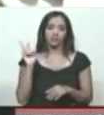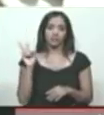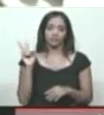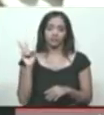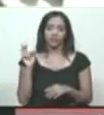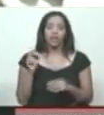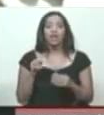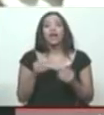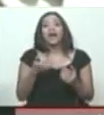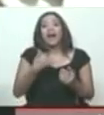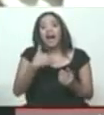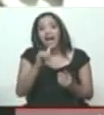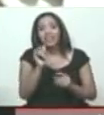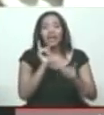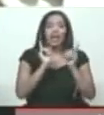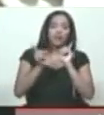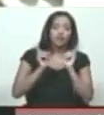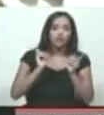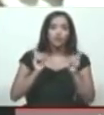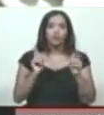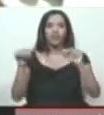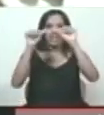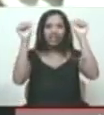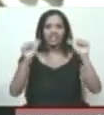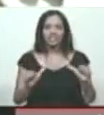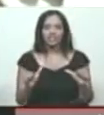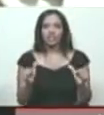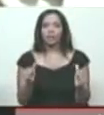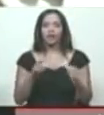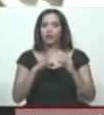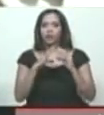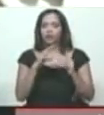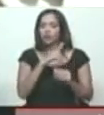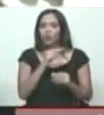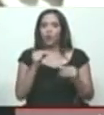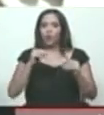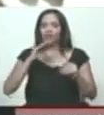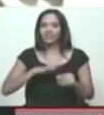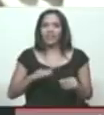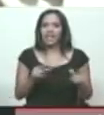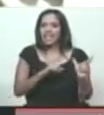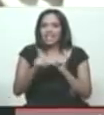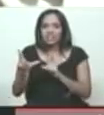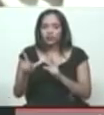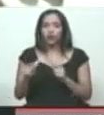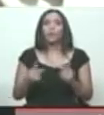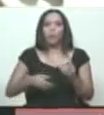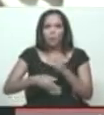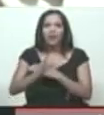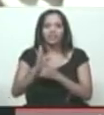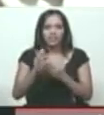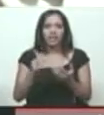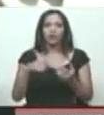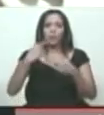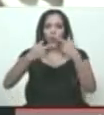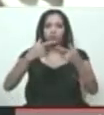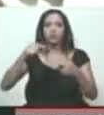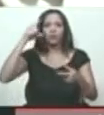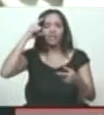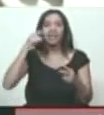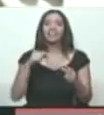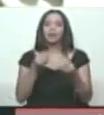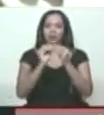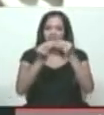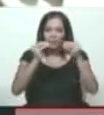Ha habido algunos, bueno, el sistema no está robusto como va a estar en los próximos días, porque estamos reparando el corazón